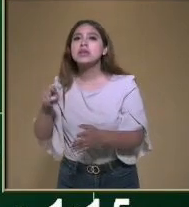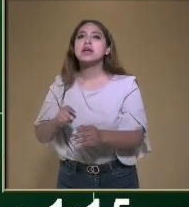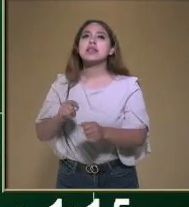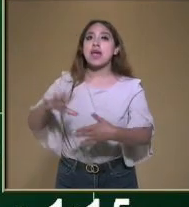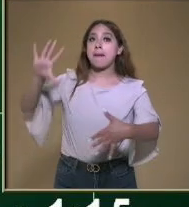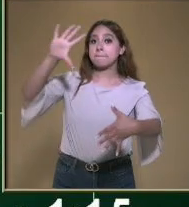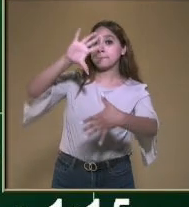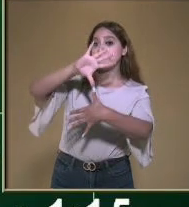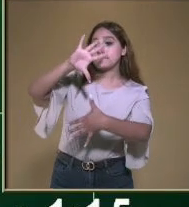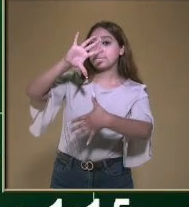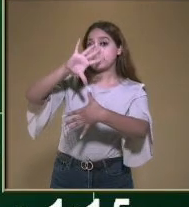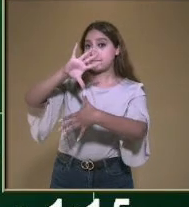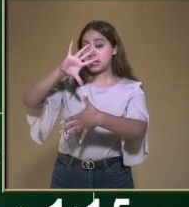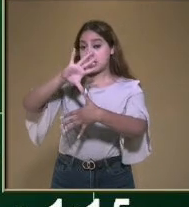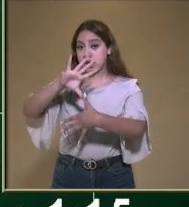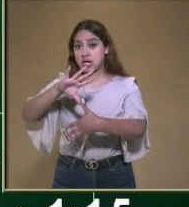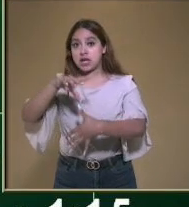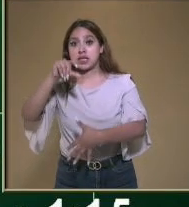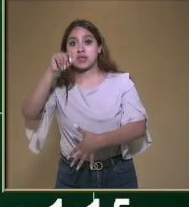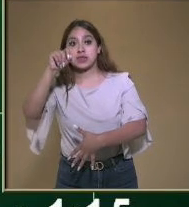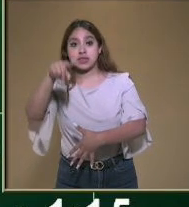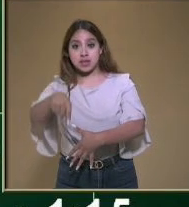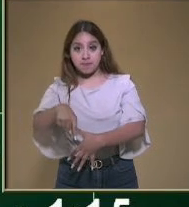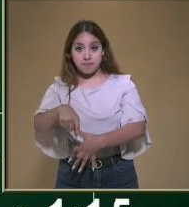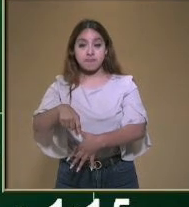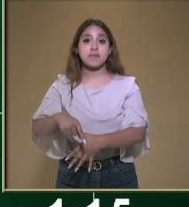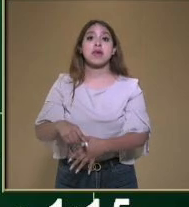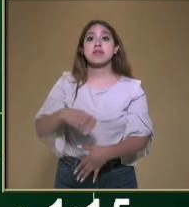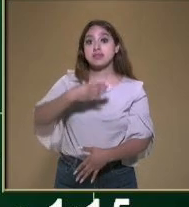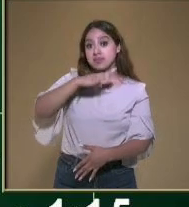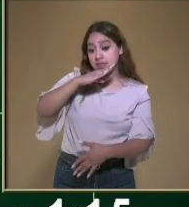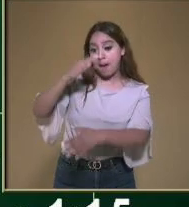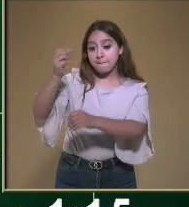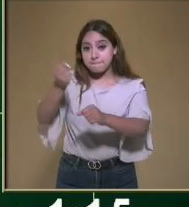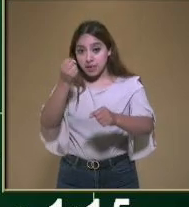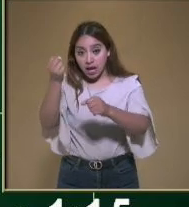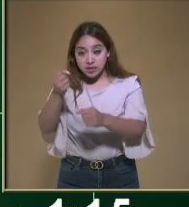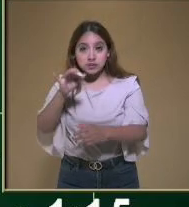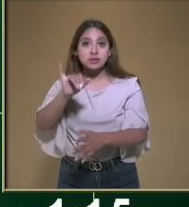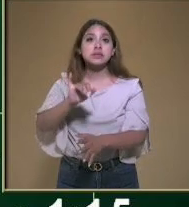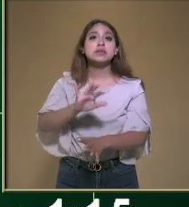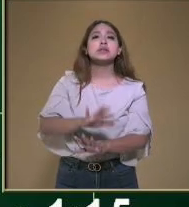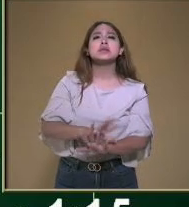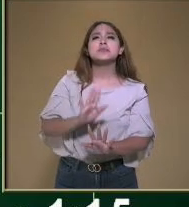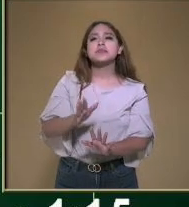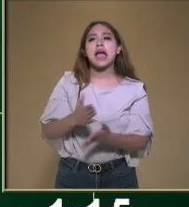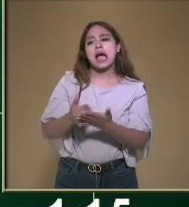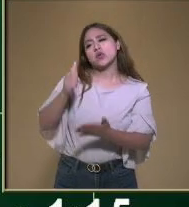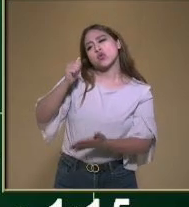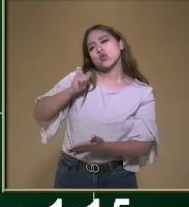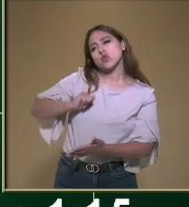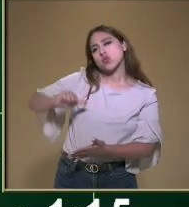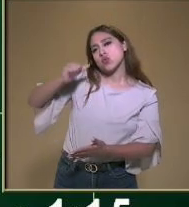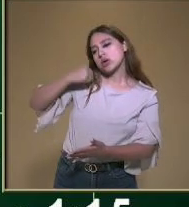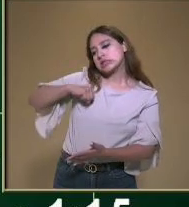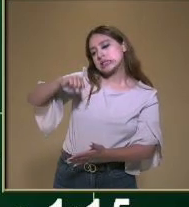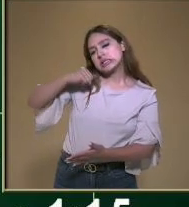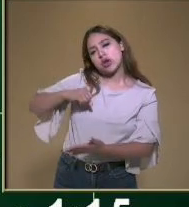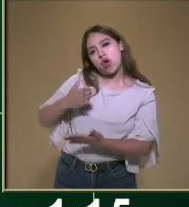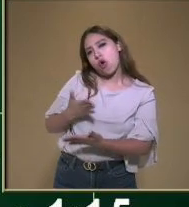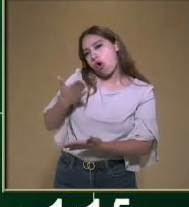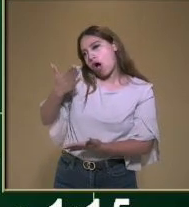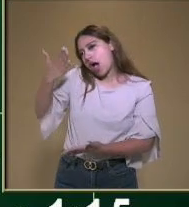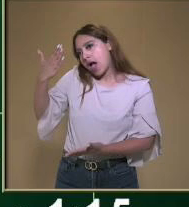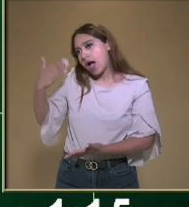surgimiento de la agricultura, utilizando siglo, milenio, antes de Cristo y después de Cristo. Vamos